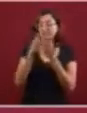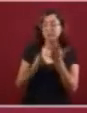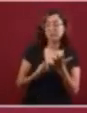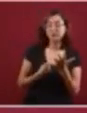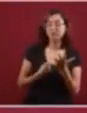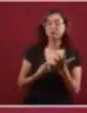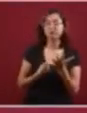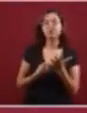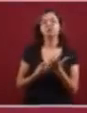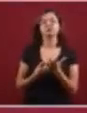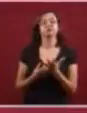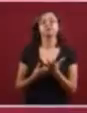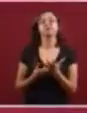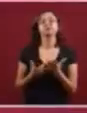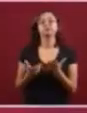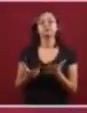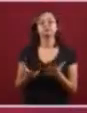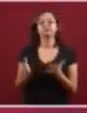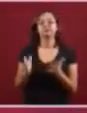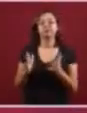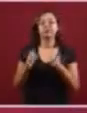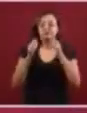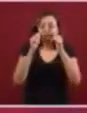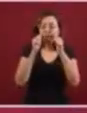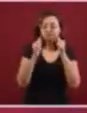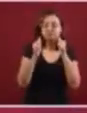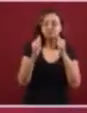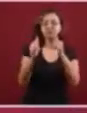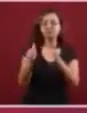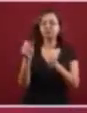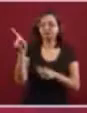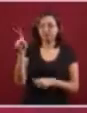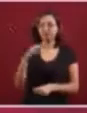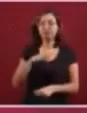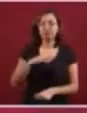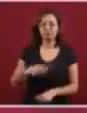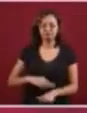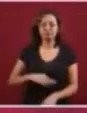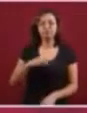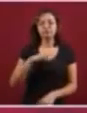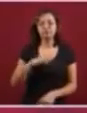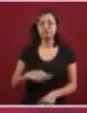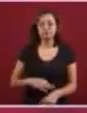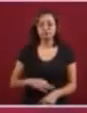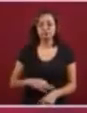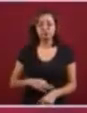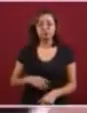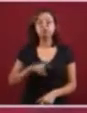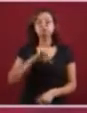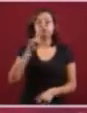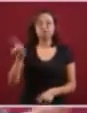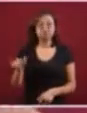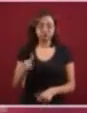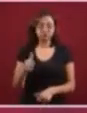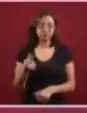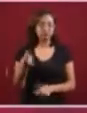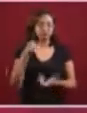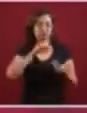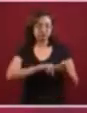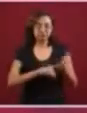para incrementar la atención a pasajeros en Toluca, en tanto está Santa Lucía.